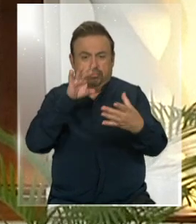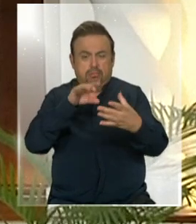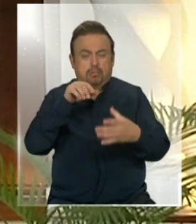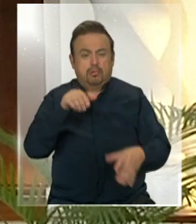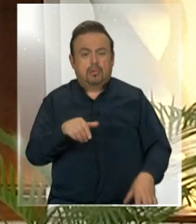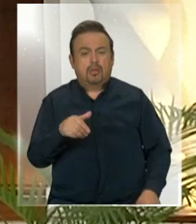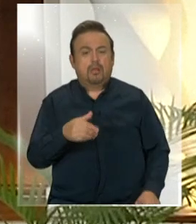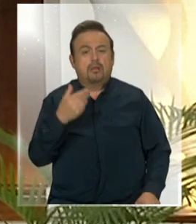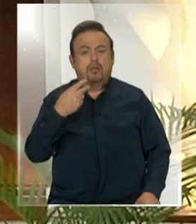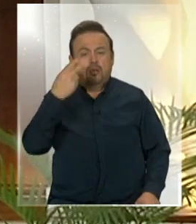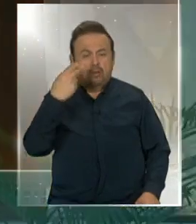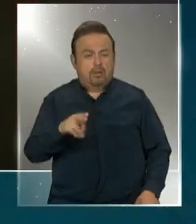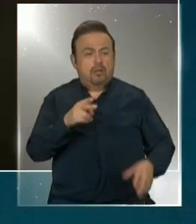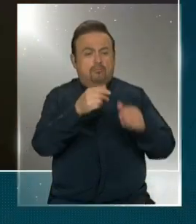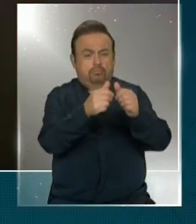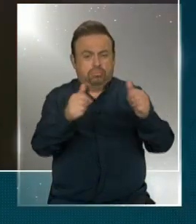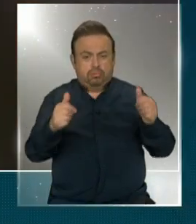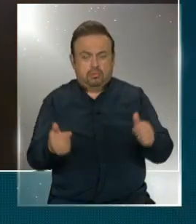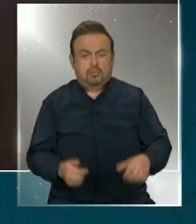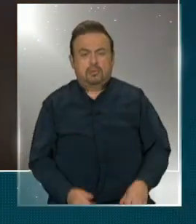democráticamente a sus autoridades.